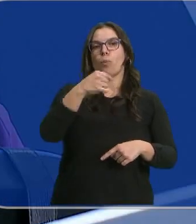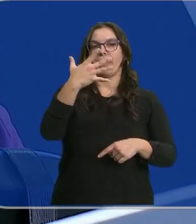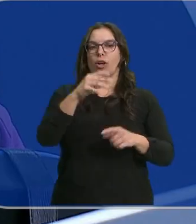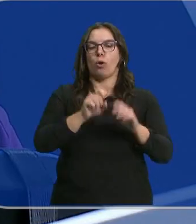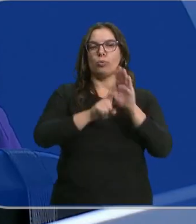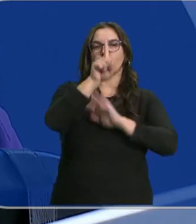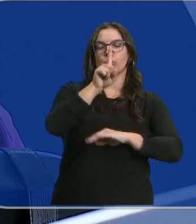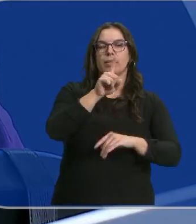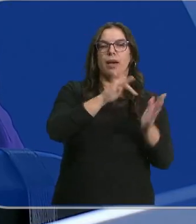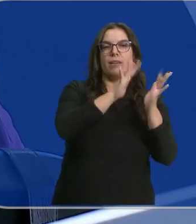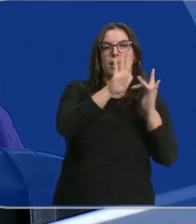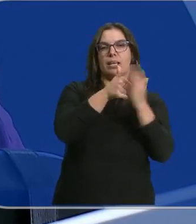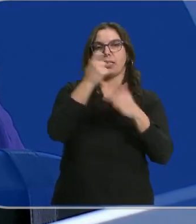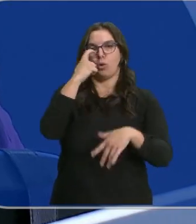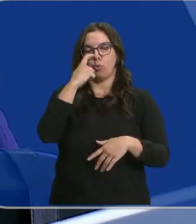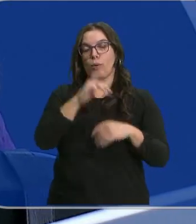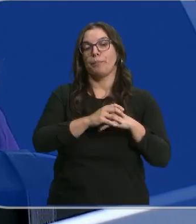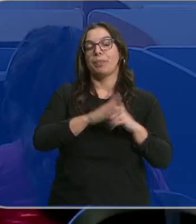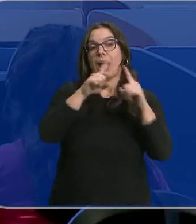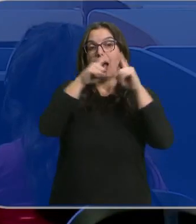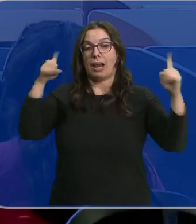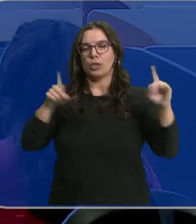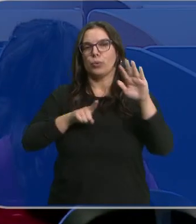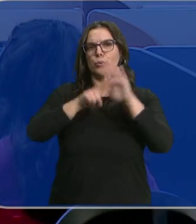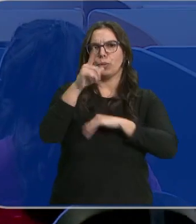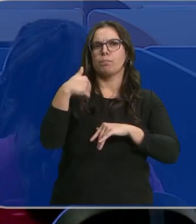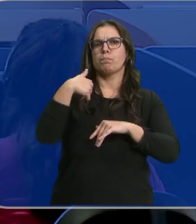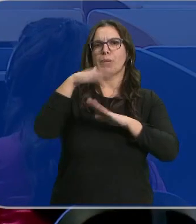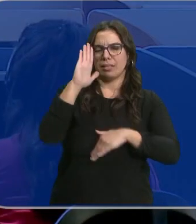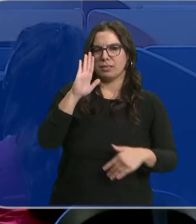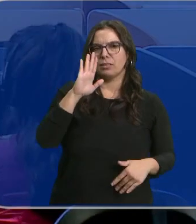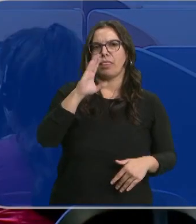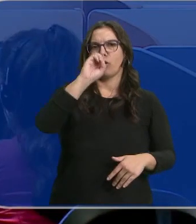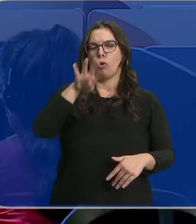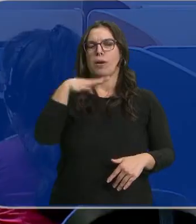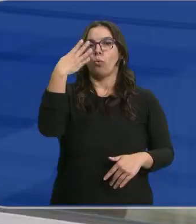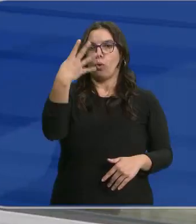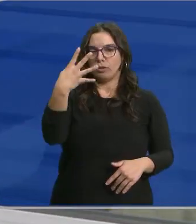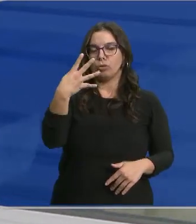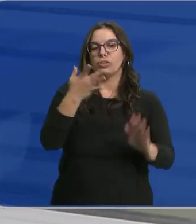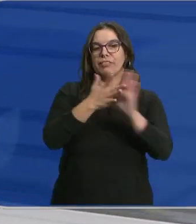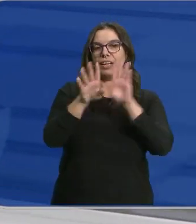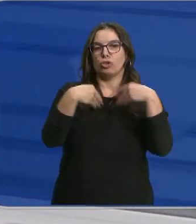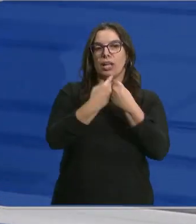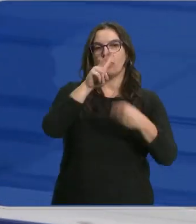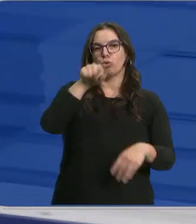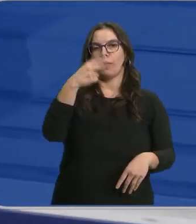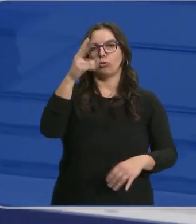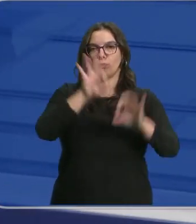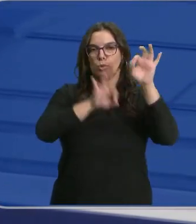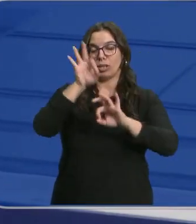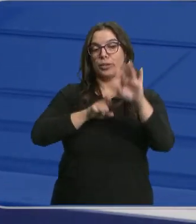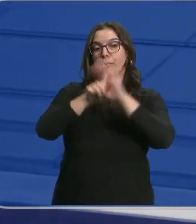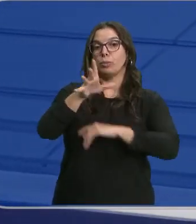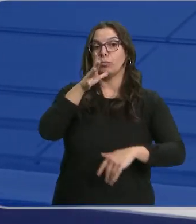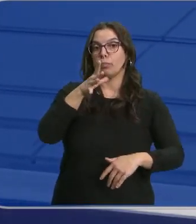abril y junio, una más de lo estimado. La tasa anual registra un incremento mayor, 4 décimas más, y se sitúa en el 2,2%. El